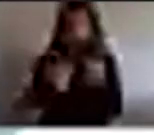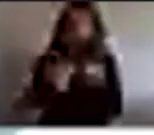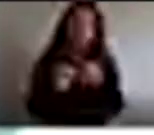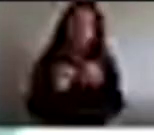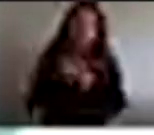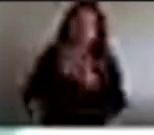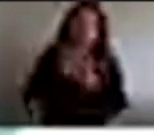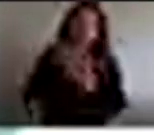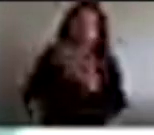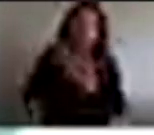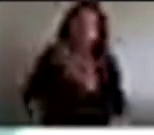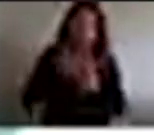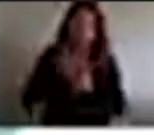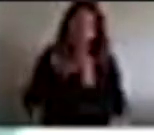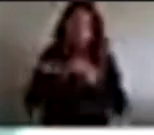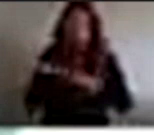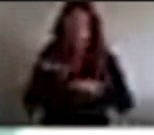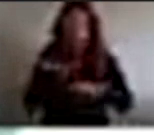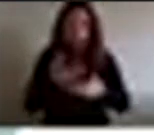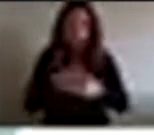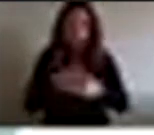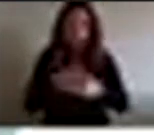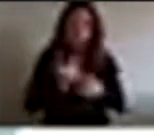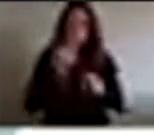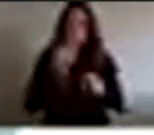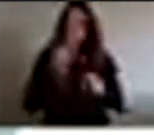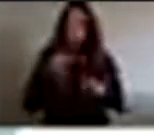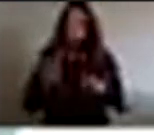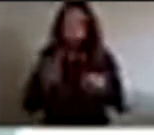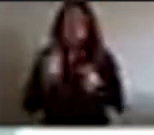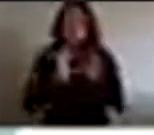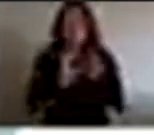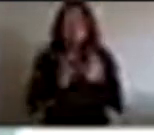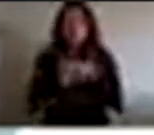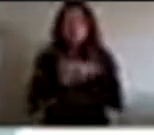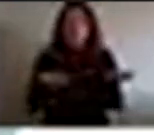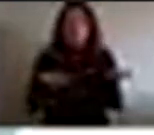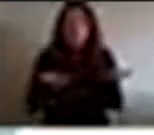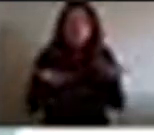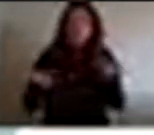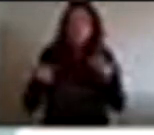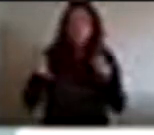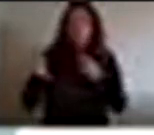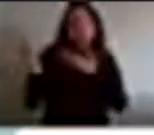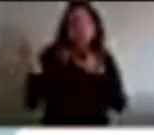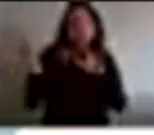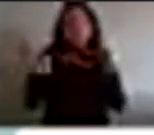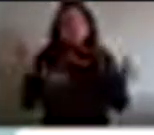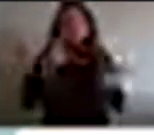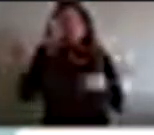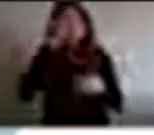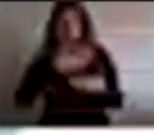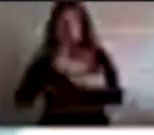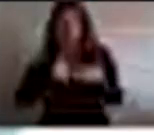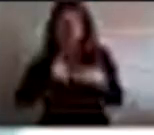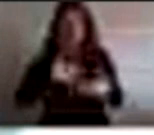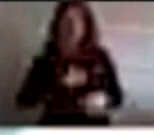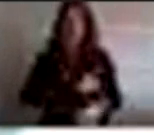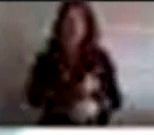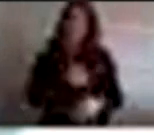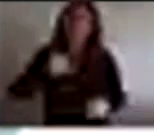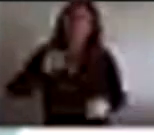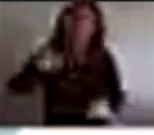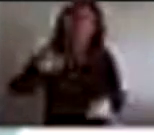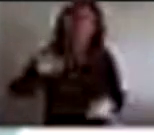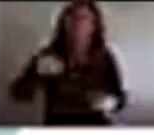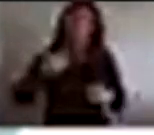Agradecer también, bueno, la invitación de SBAIS Colombia y Chile, y estar, bueno, muy orgullosa de